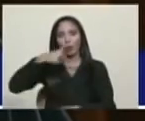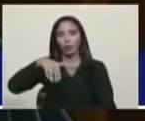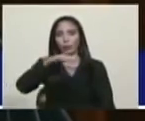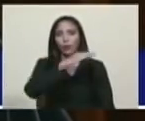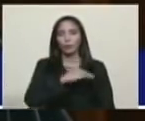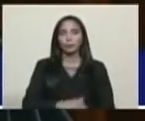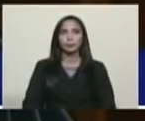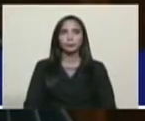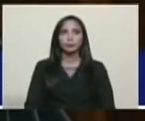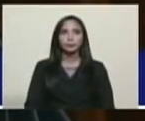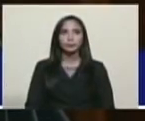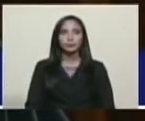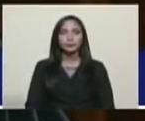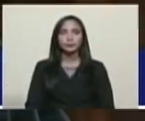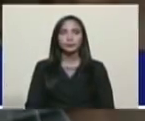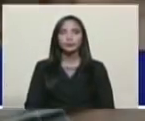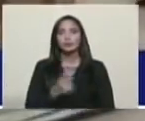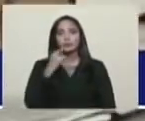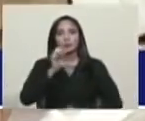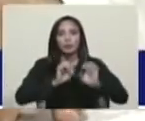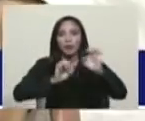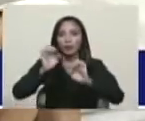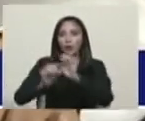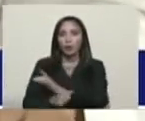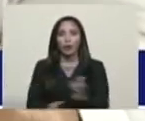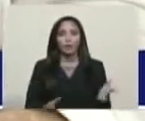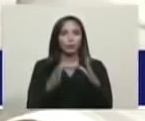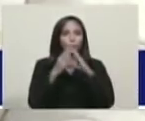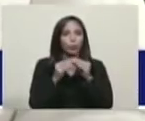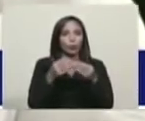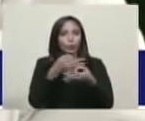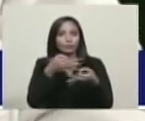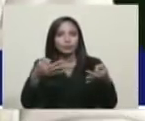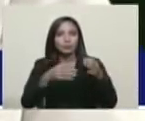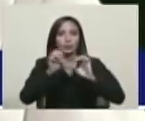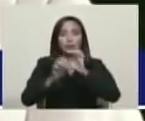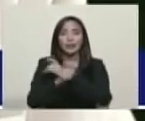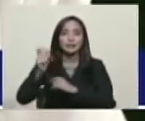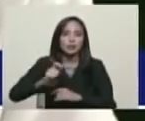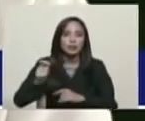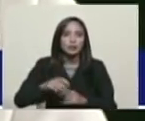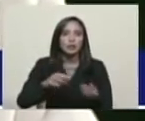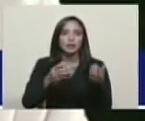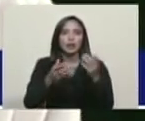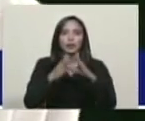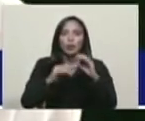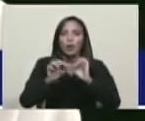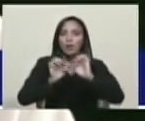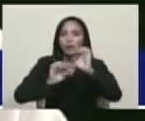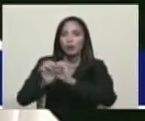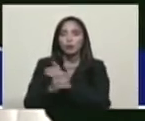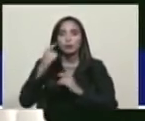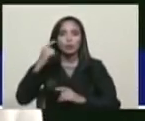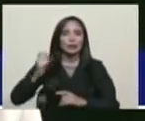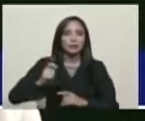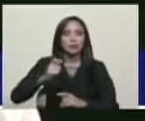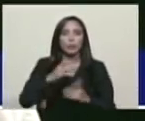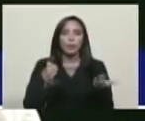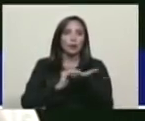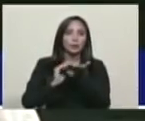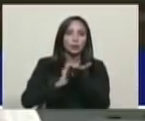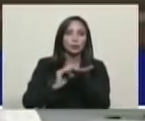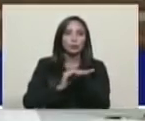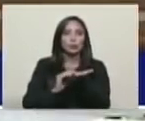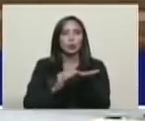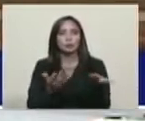pueblo. Vamos evaluando los factores de corrección necesarios para seguir neutralizando en